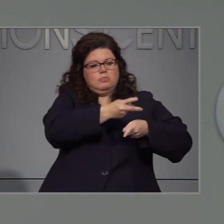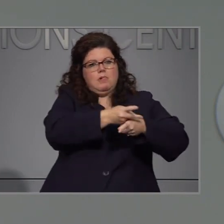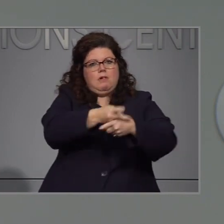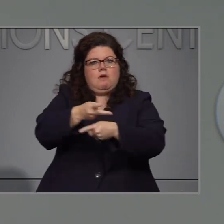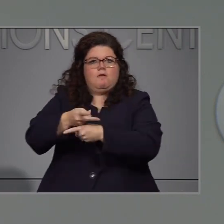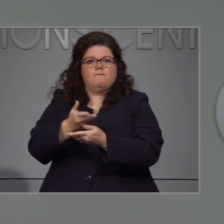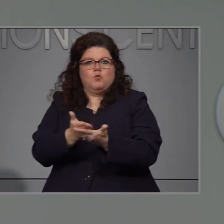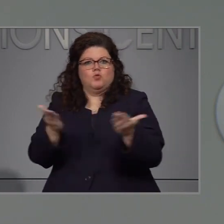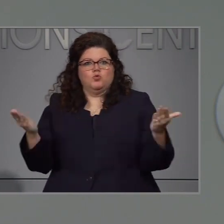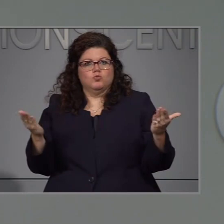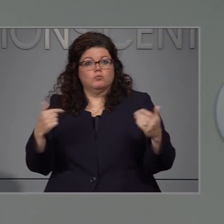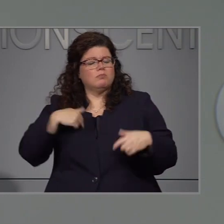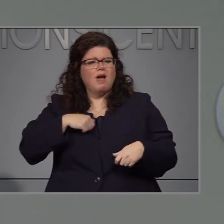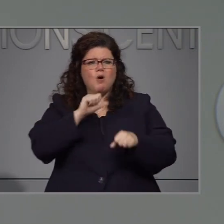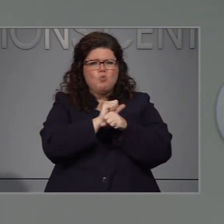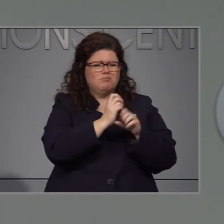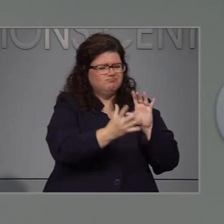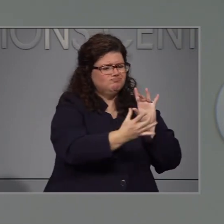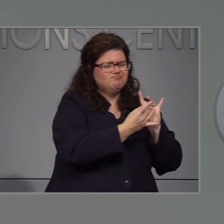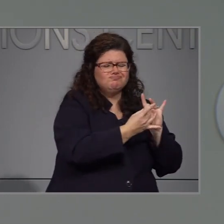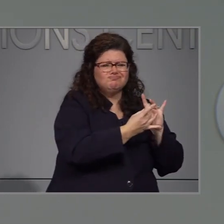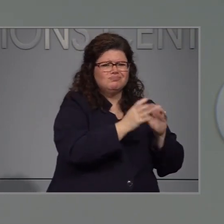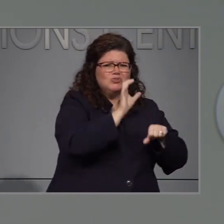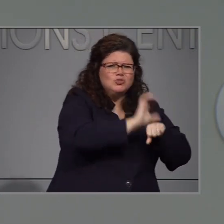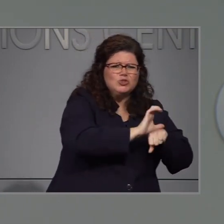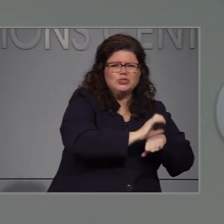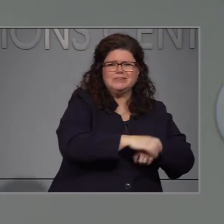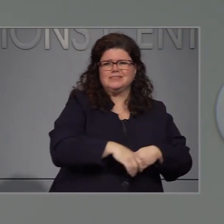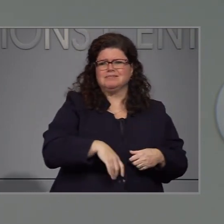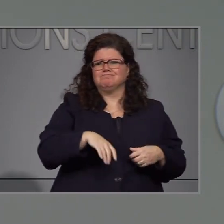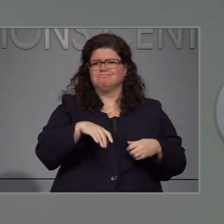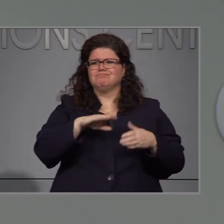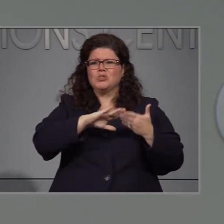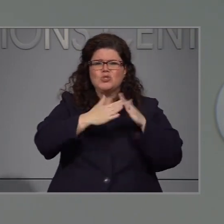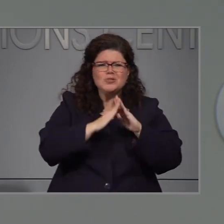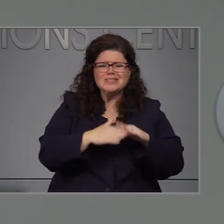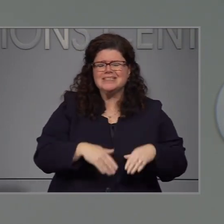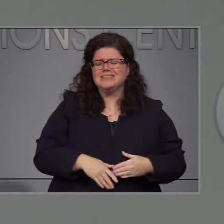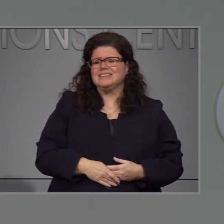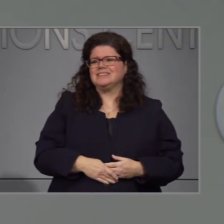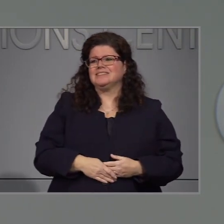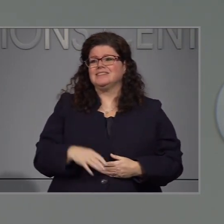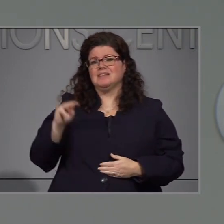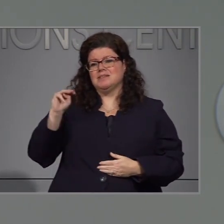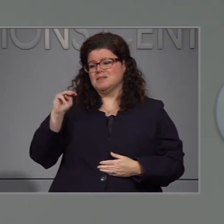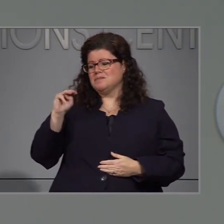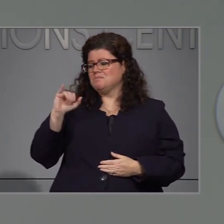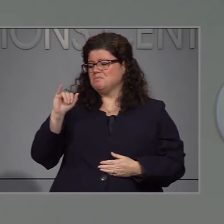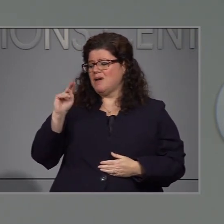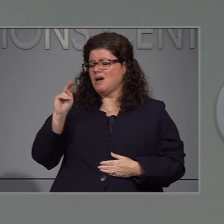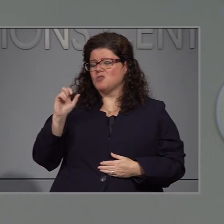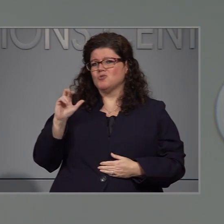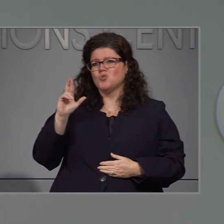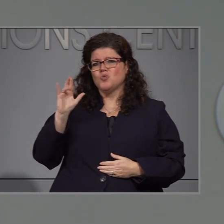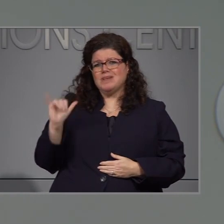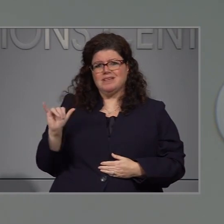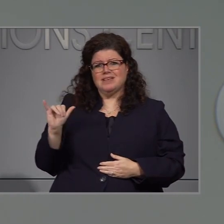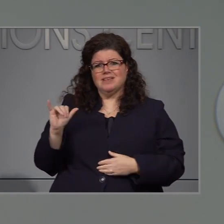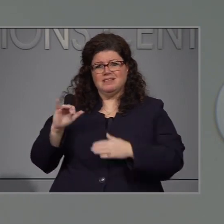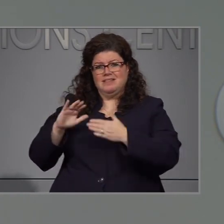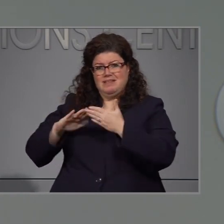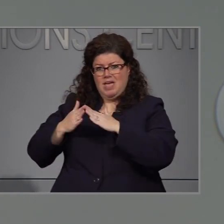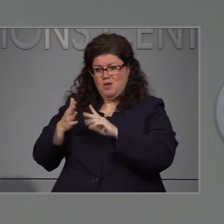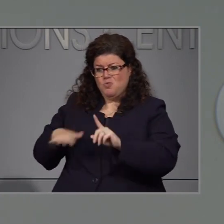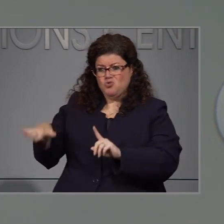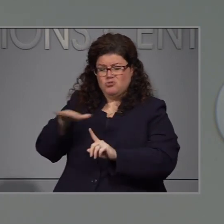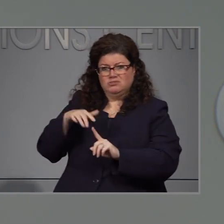nunca ha brillado con mayor intensidad. Hemos trabajado directamente con iglesias, con líderes comunitarios, en vecindarios de